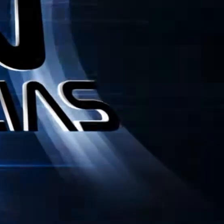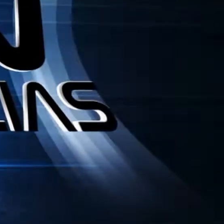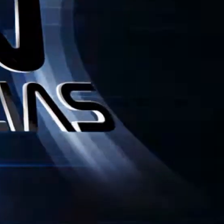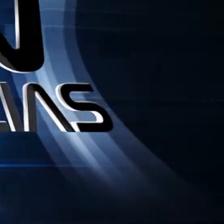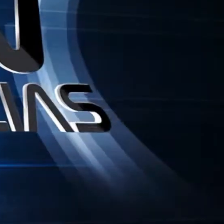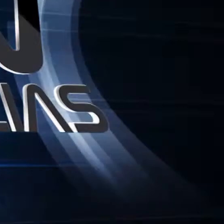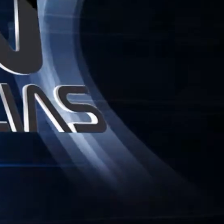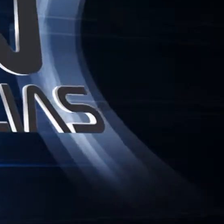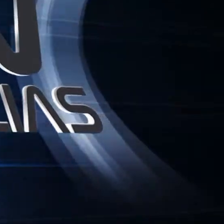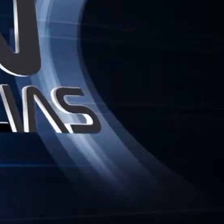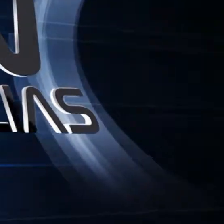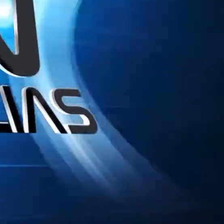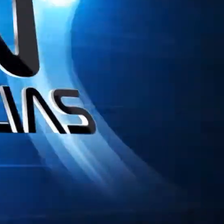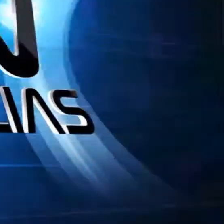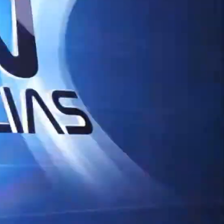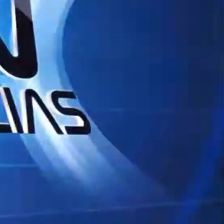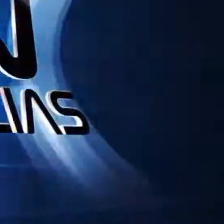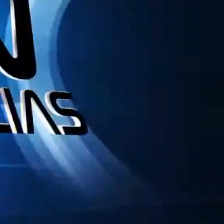¡Gracias!